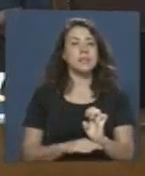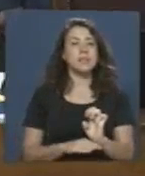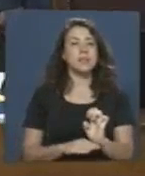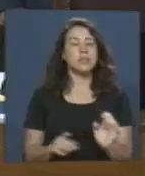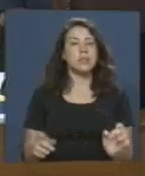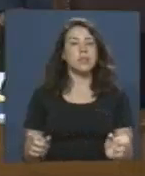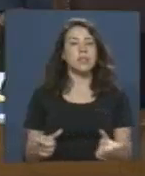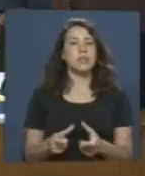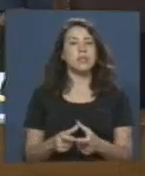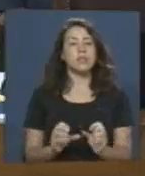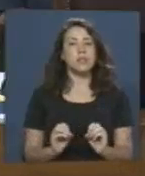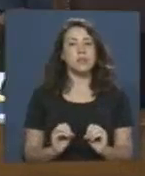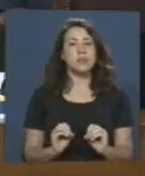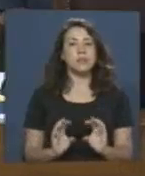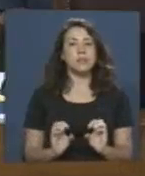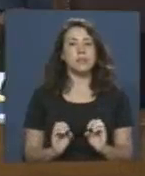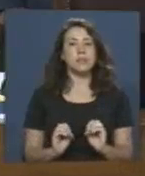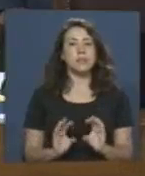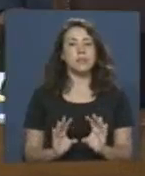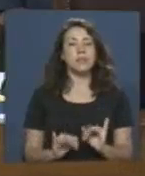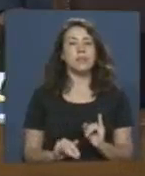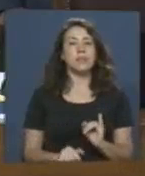Educación. Comisión de Educación.